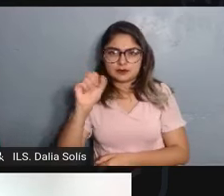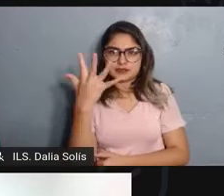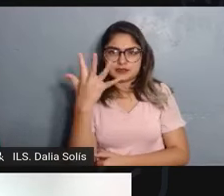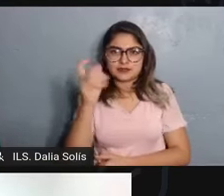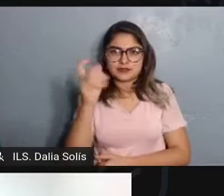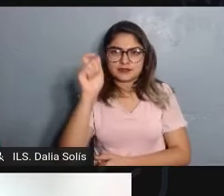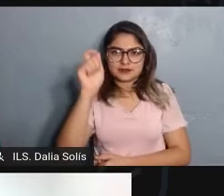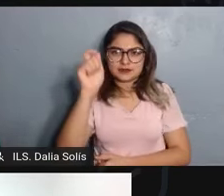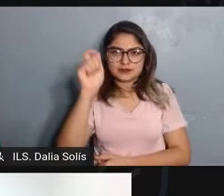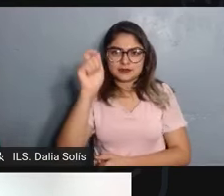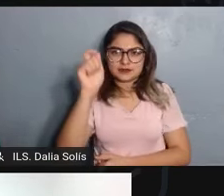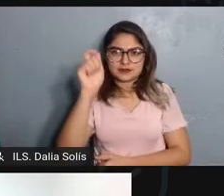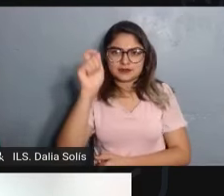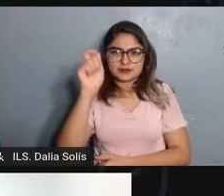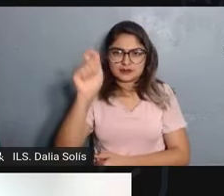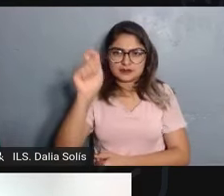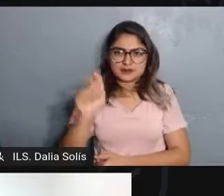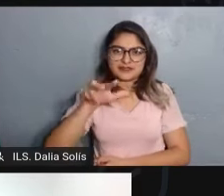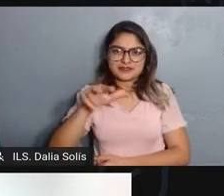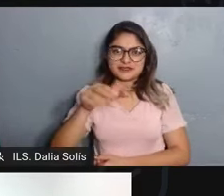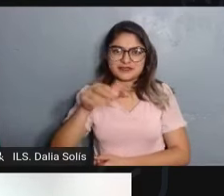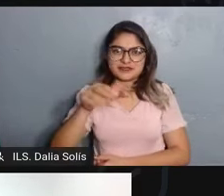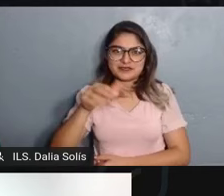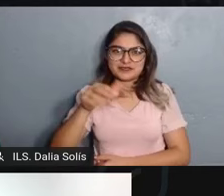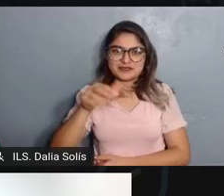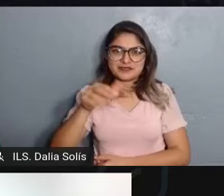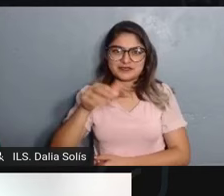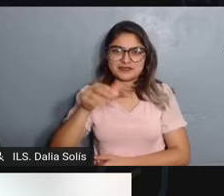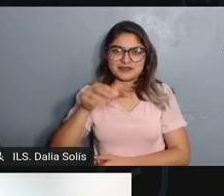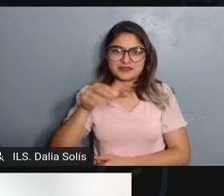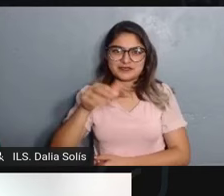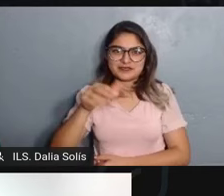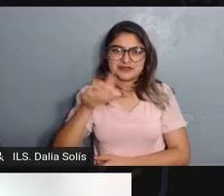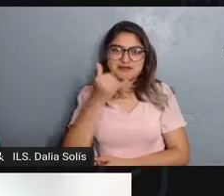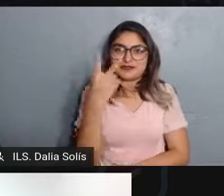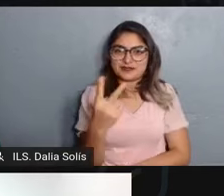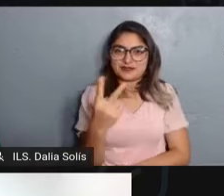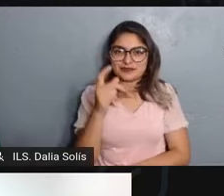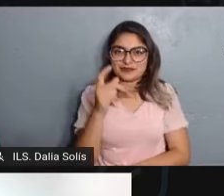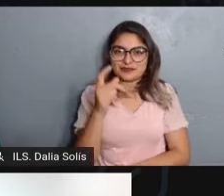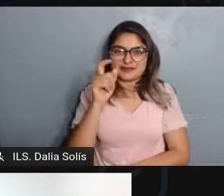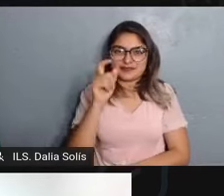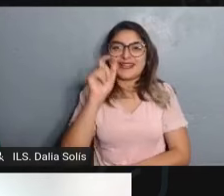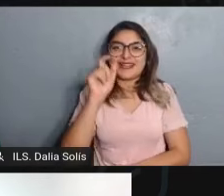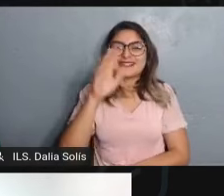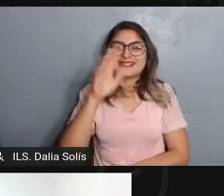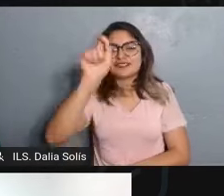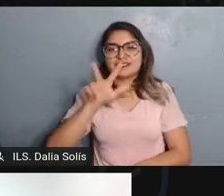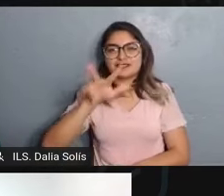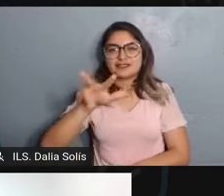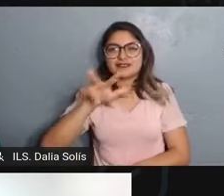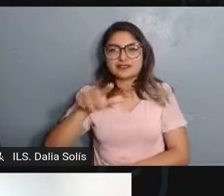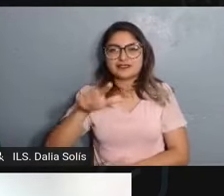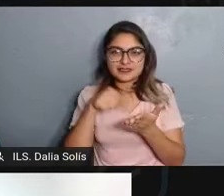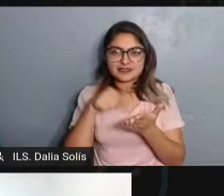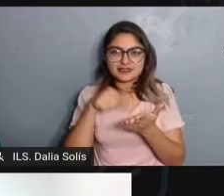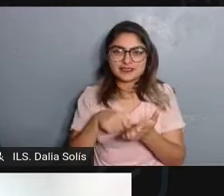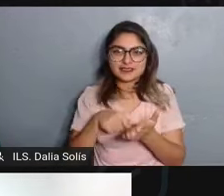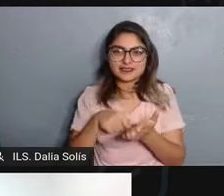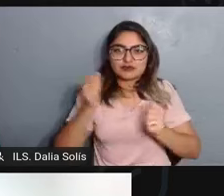2.18, y dice, sea bendita tu fuente y regocíjate con la mujer de tu juventud. Y completa